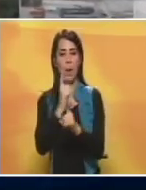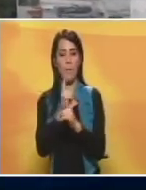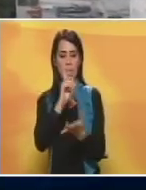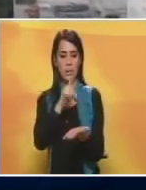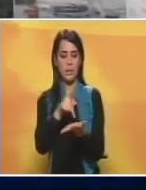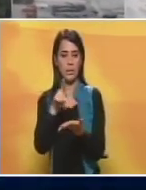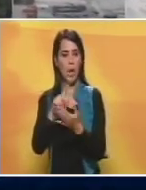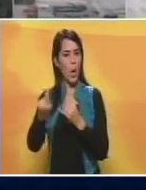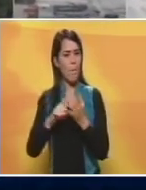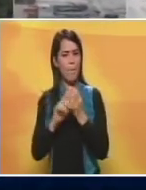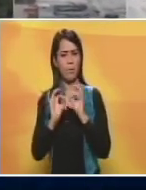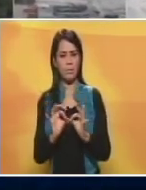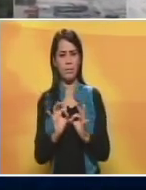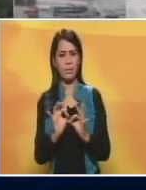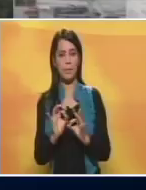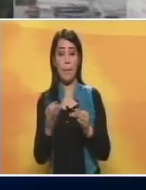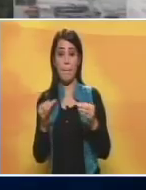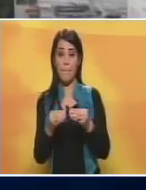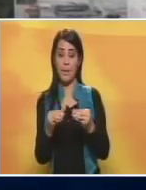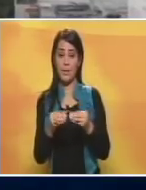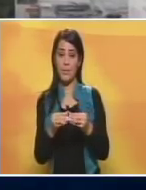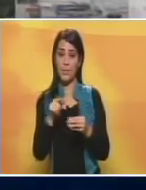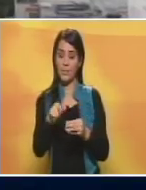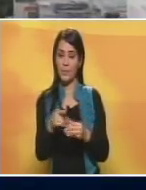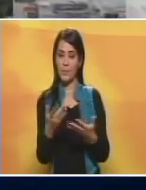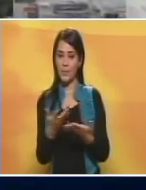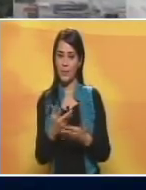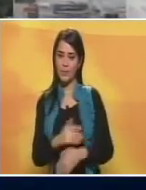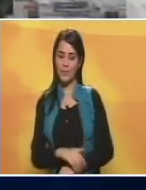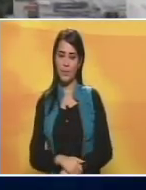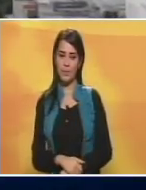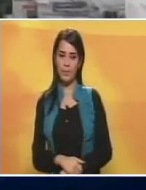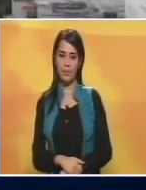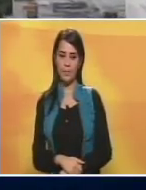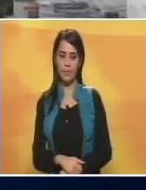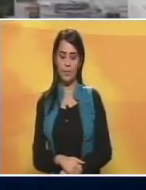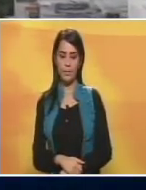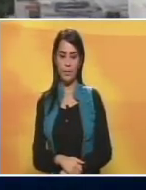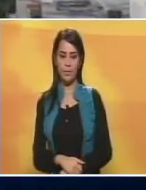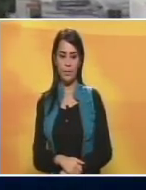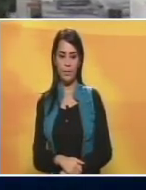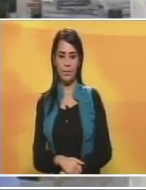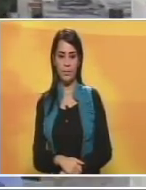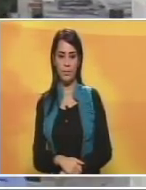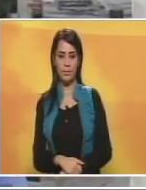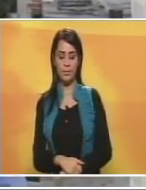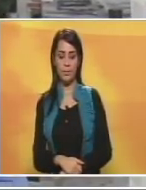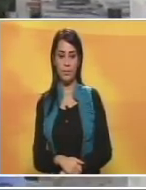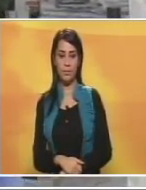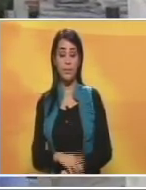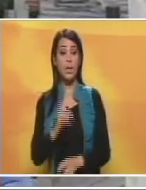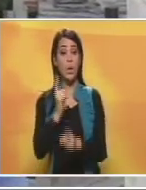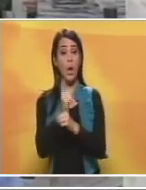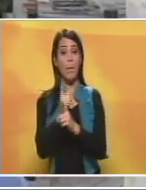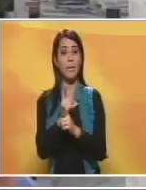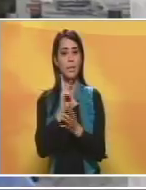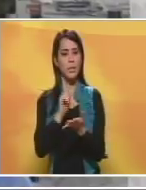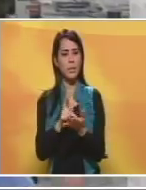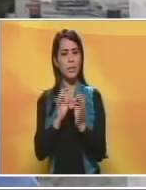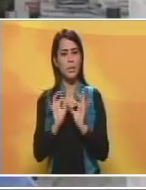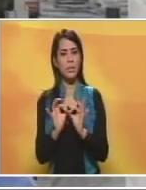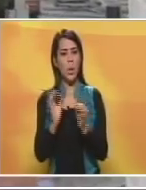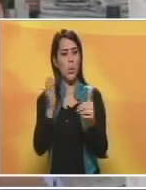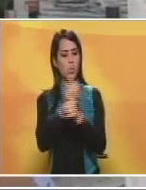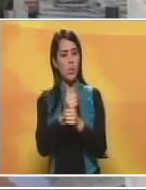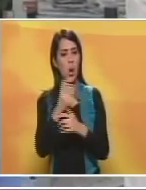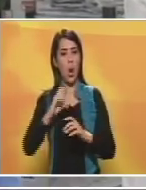tiempo completo para nuestra delegación en esta edición de la justa regional. Es una jornada en la que pueden conseguirse algunos